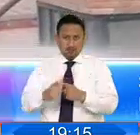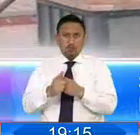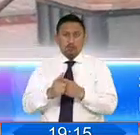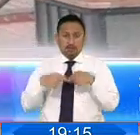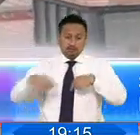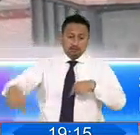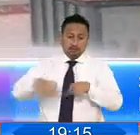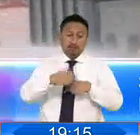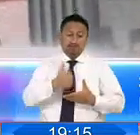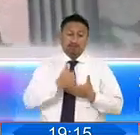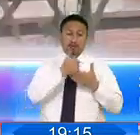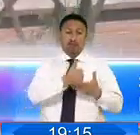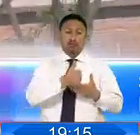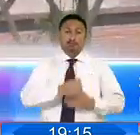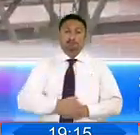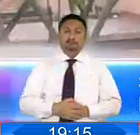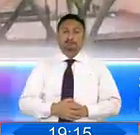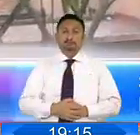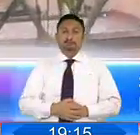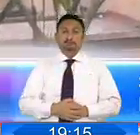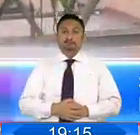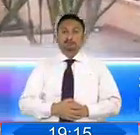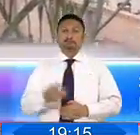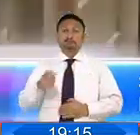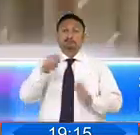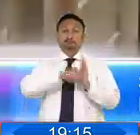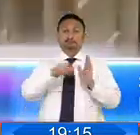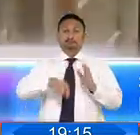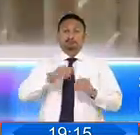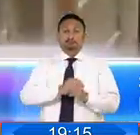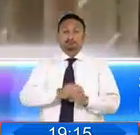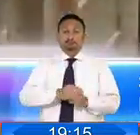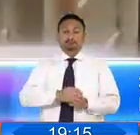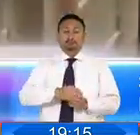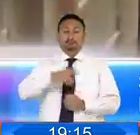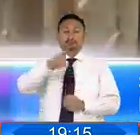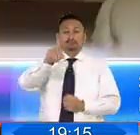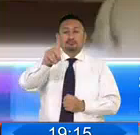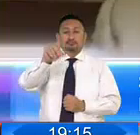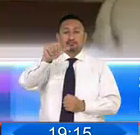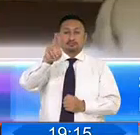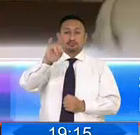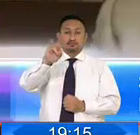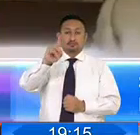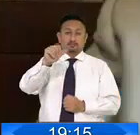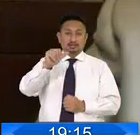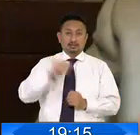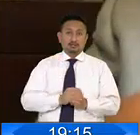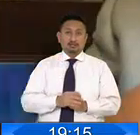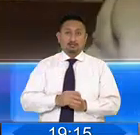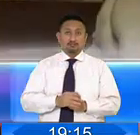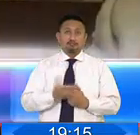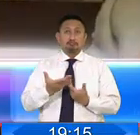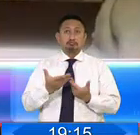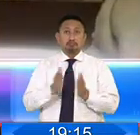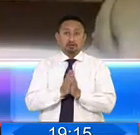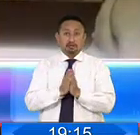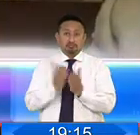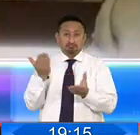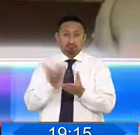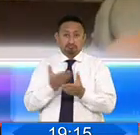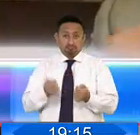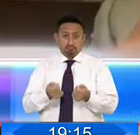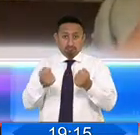urgentes para atender la situación penitenciaria. El abogado David Norero presentó el recurso. Lo que significa es que nosotros